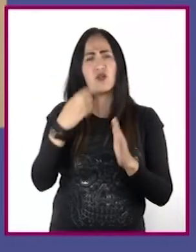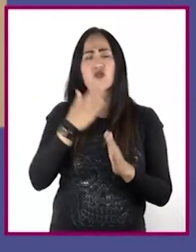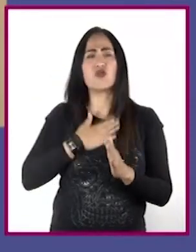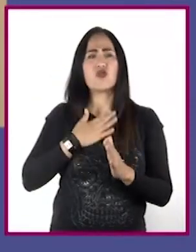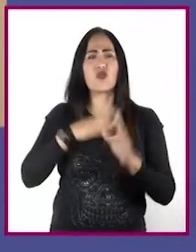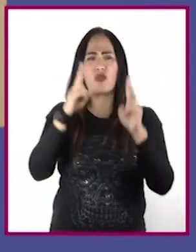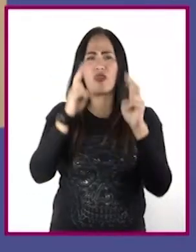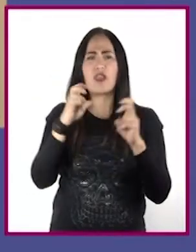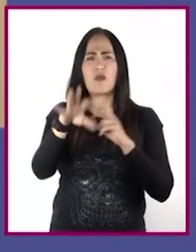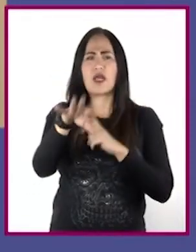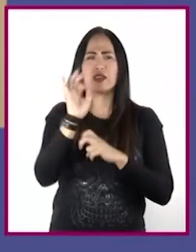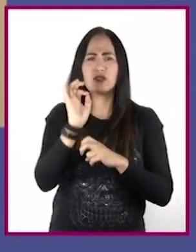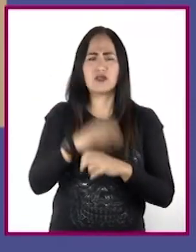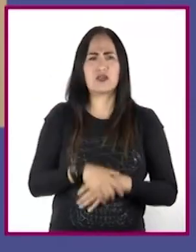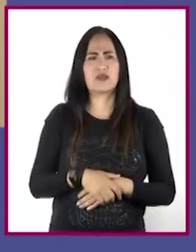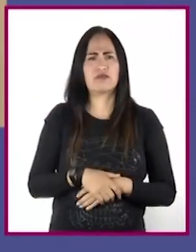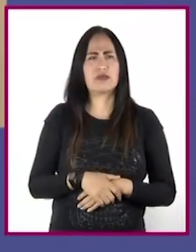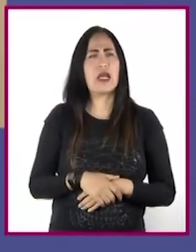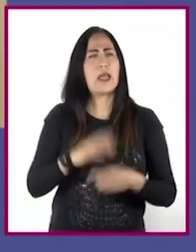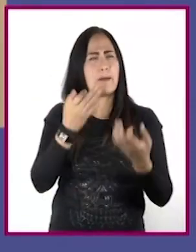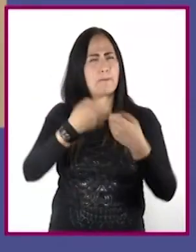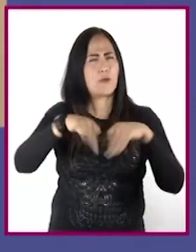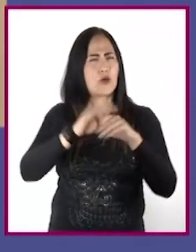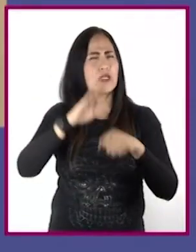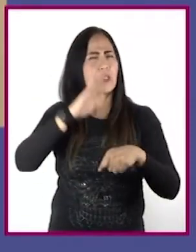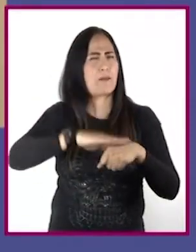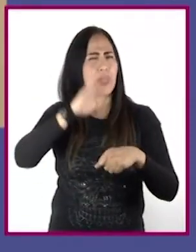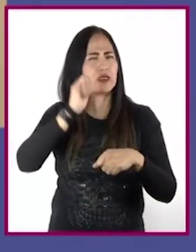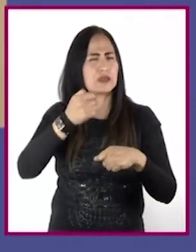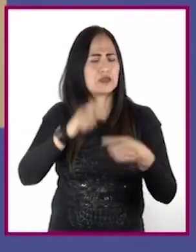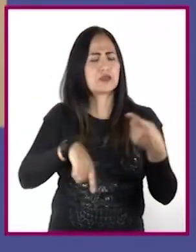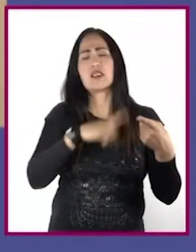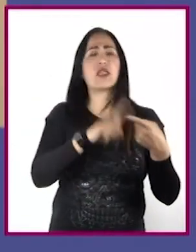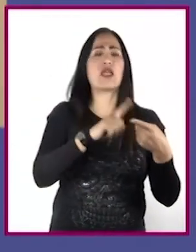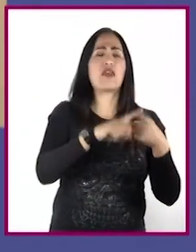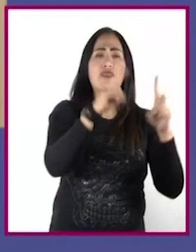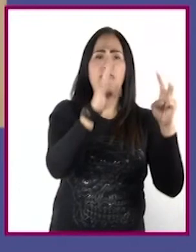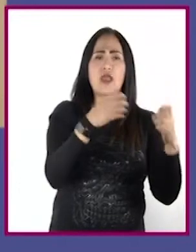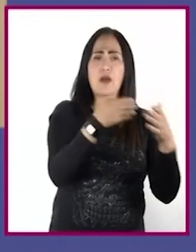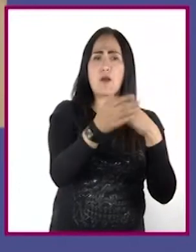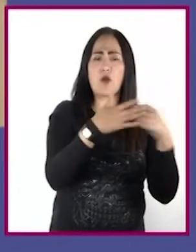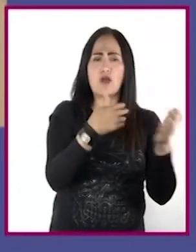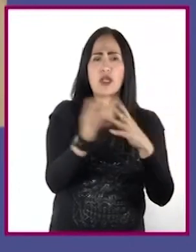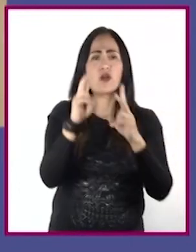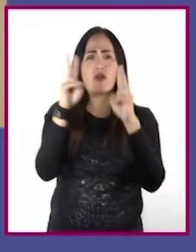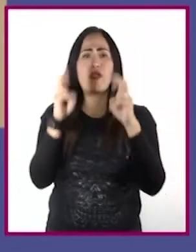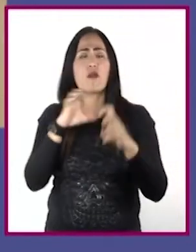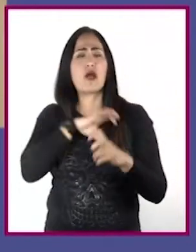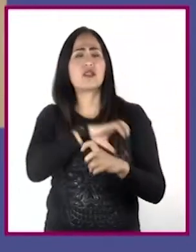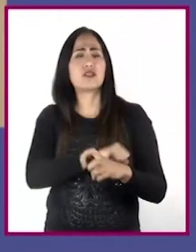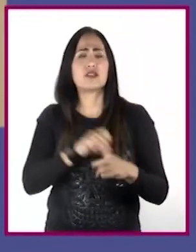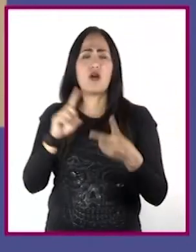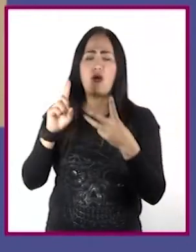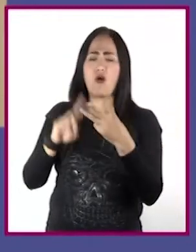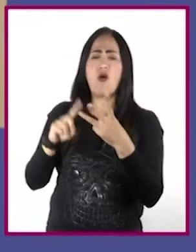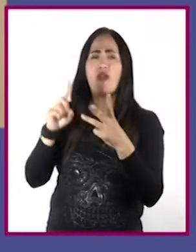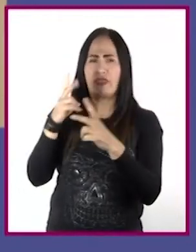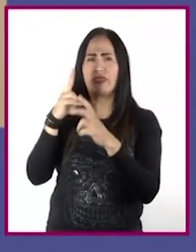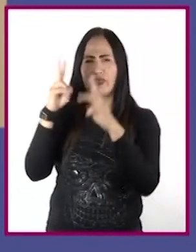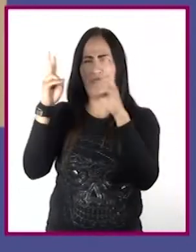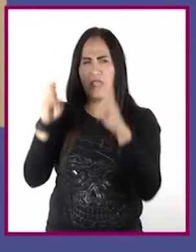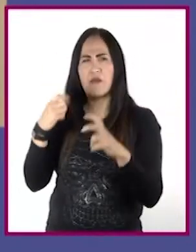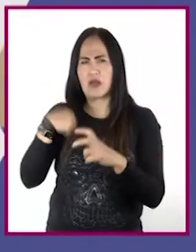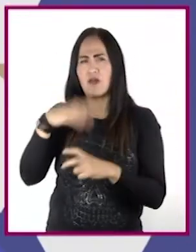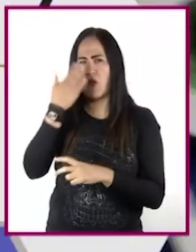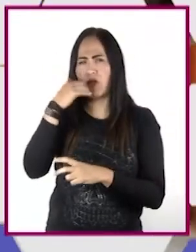un tema. ¿Qué es más importante? ¿Un tema actual? ¿Uno que me apasione? ¿O uno sobre el que esté bien